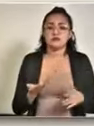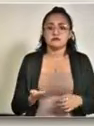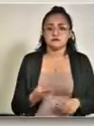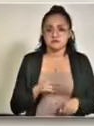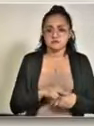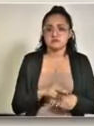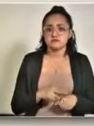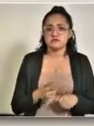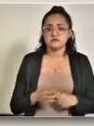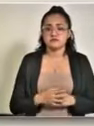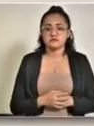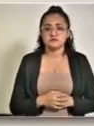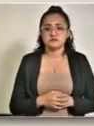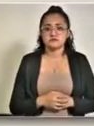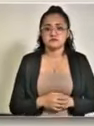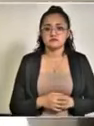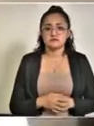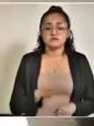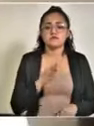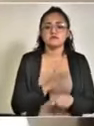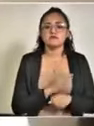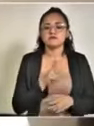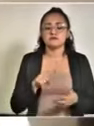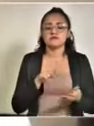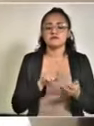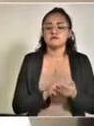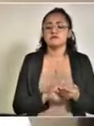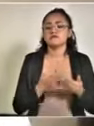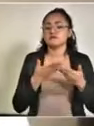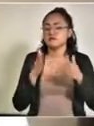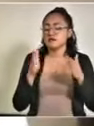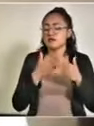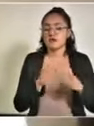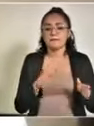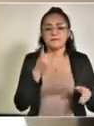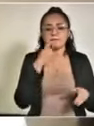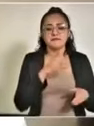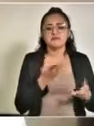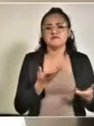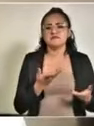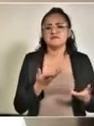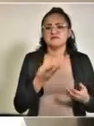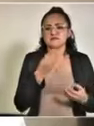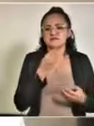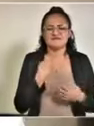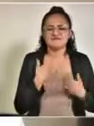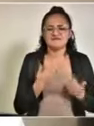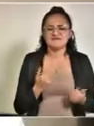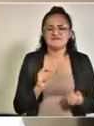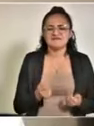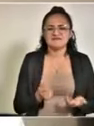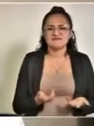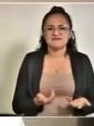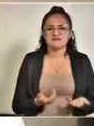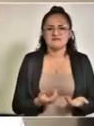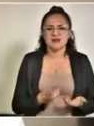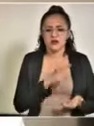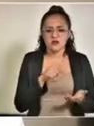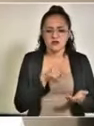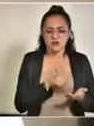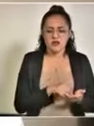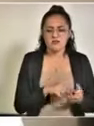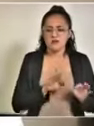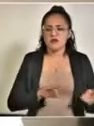Respecto de los establecimientos esenciales, no te entiendo. ¿Qué le llamas